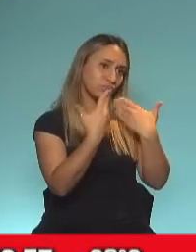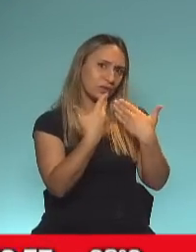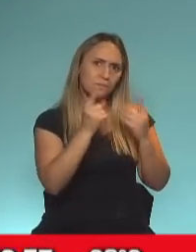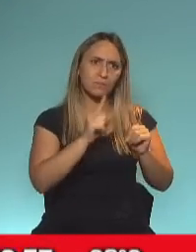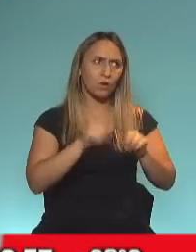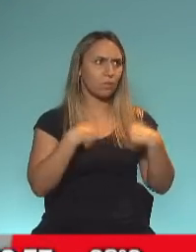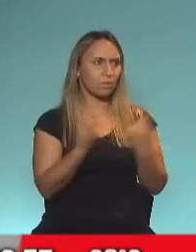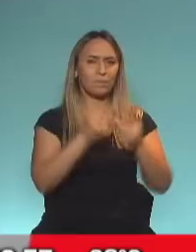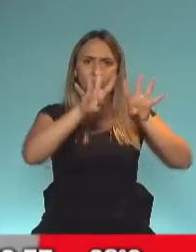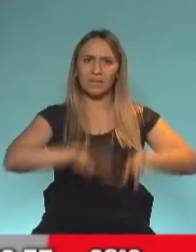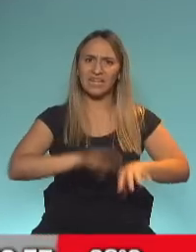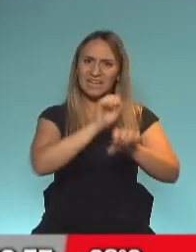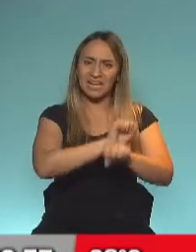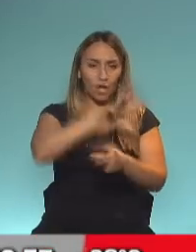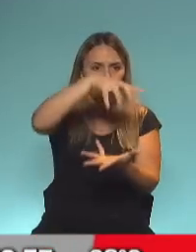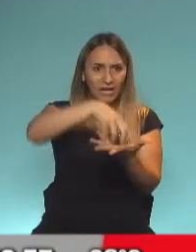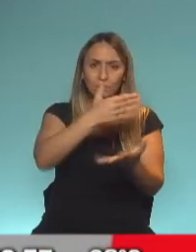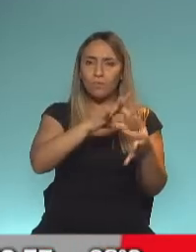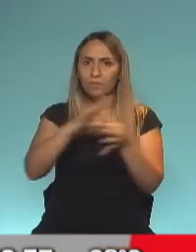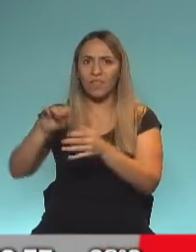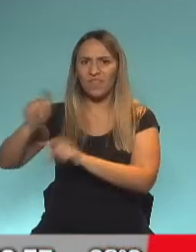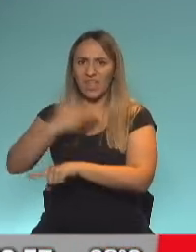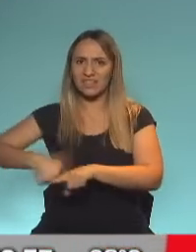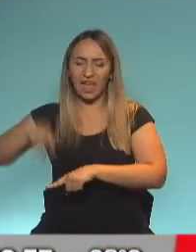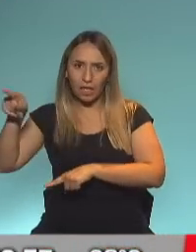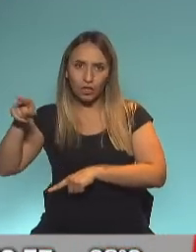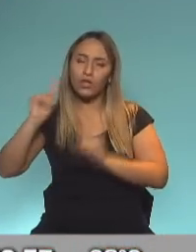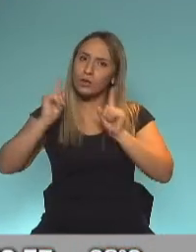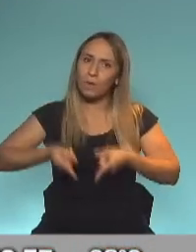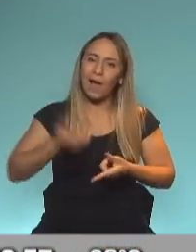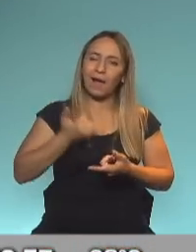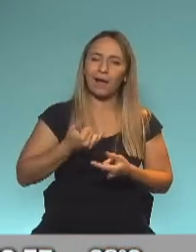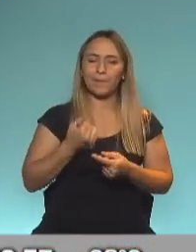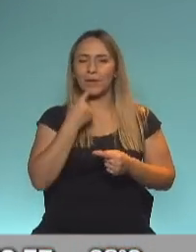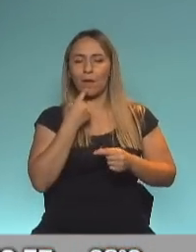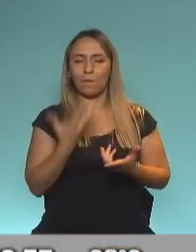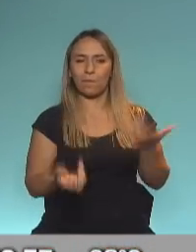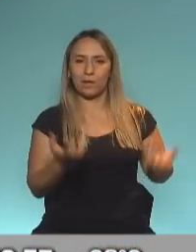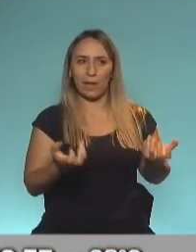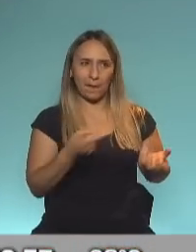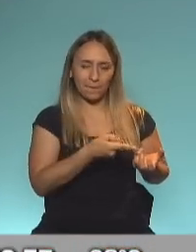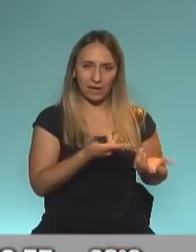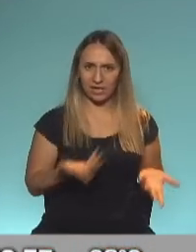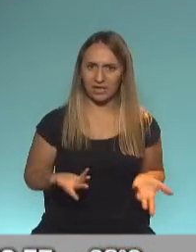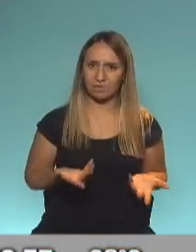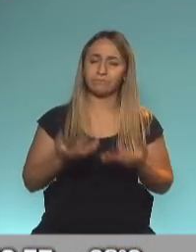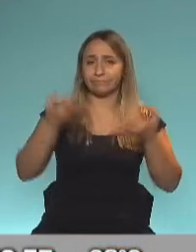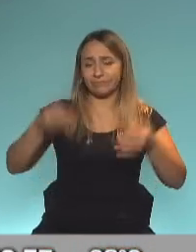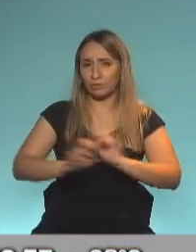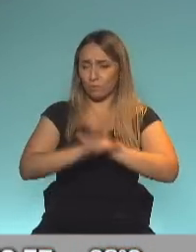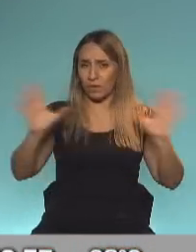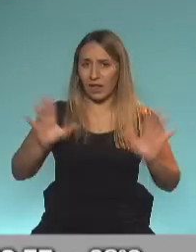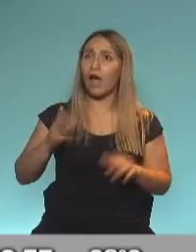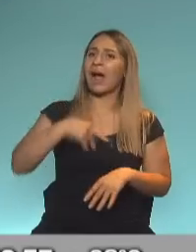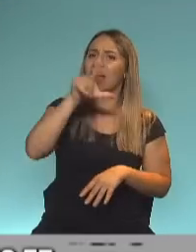de un penal, adentro de un organismo del Estado, bueno, está claro que en Argentina no hubo Estado de Derecho, no hubo